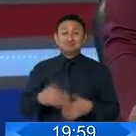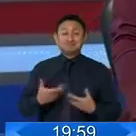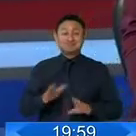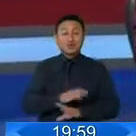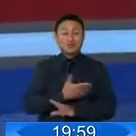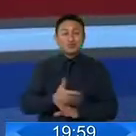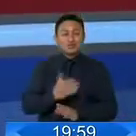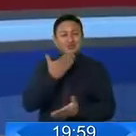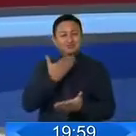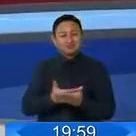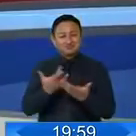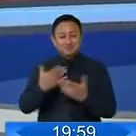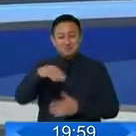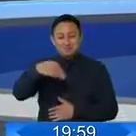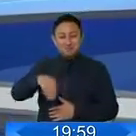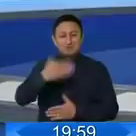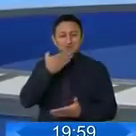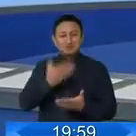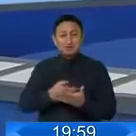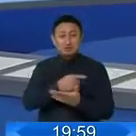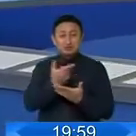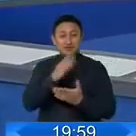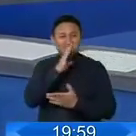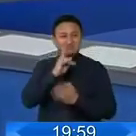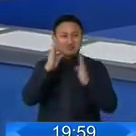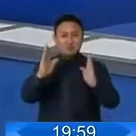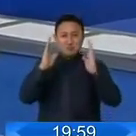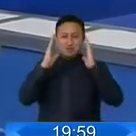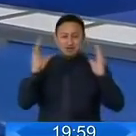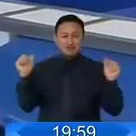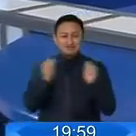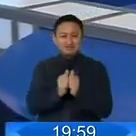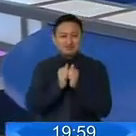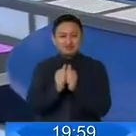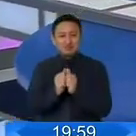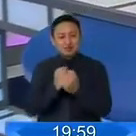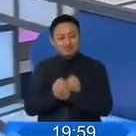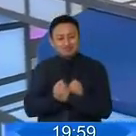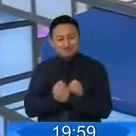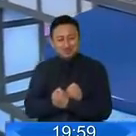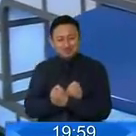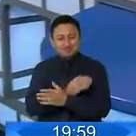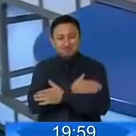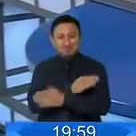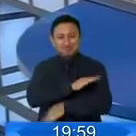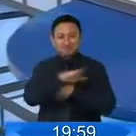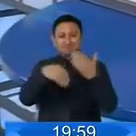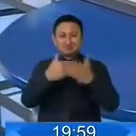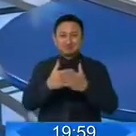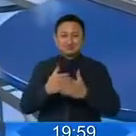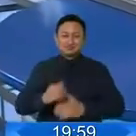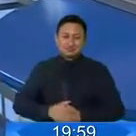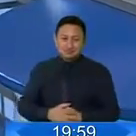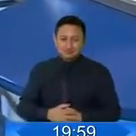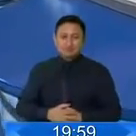nos despedimos en este miércoles. Gracias por la compañía, cariño y sobre todo sintonía. Un abrazo grande.